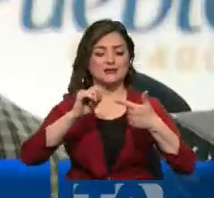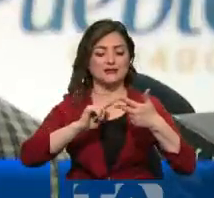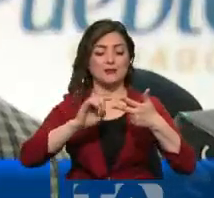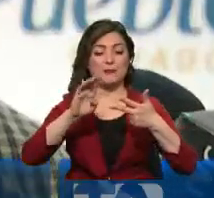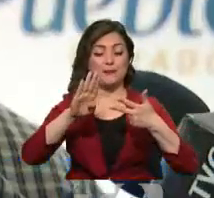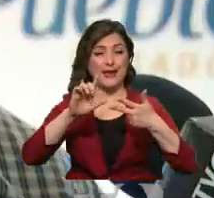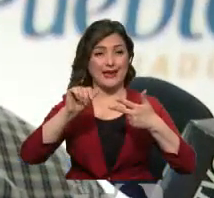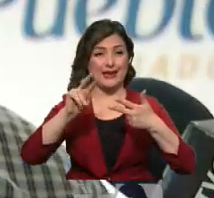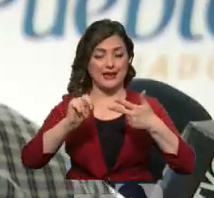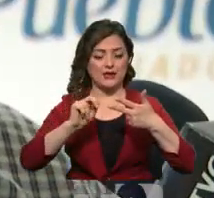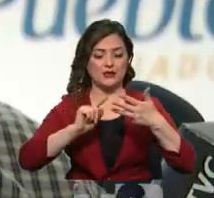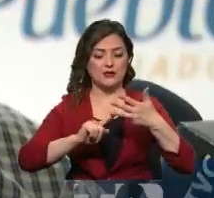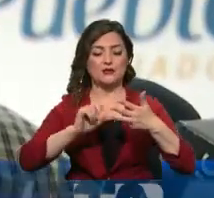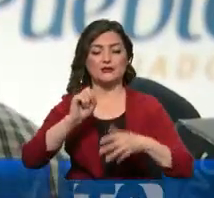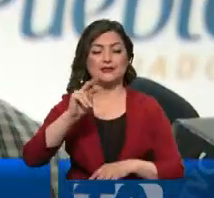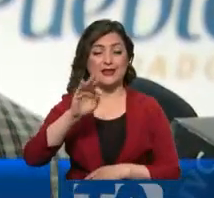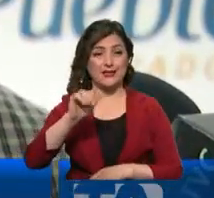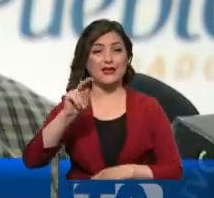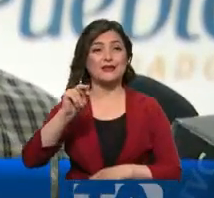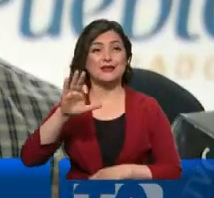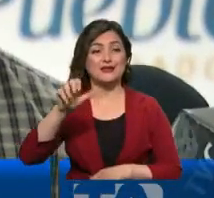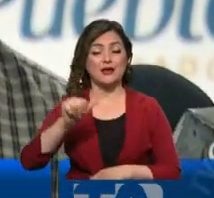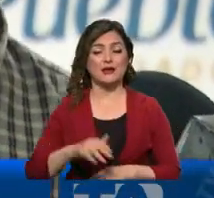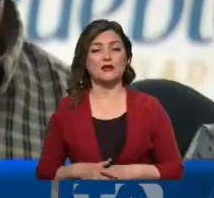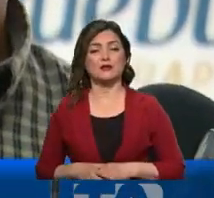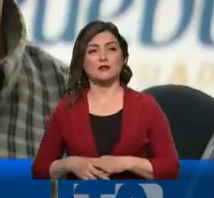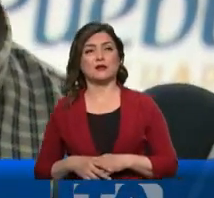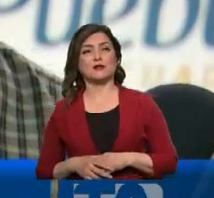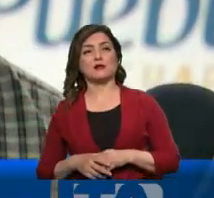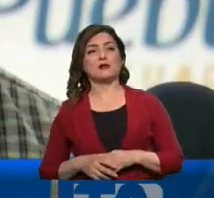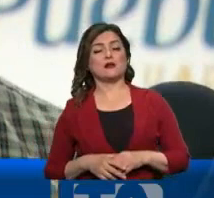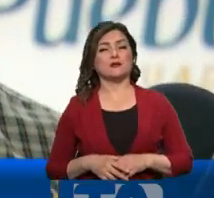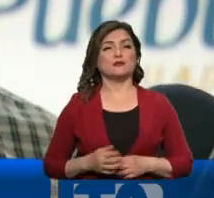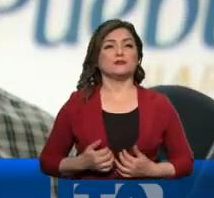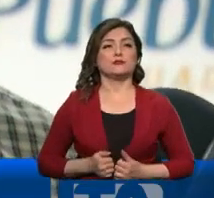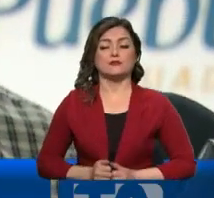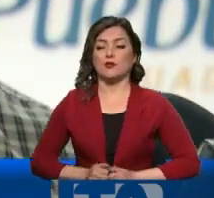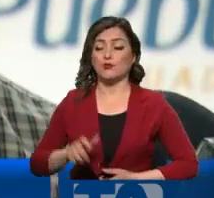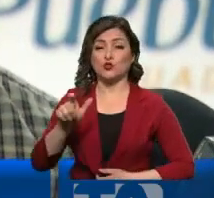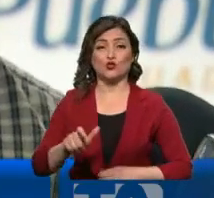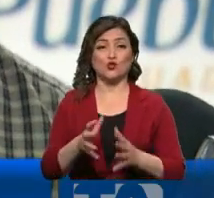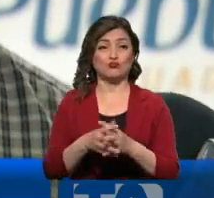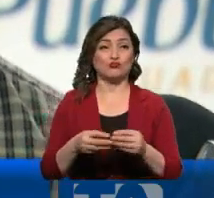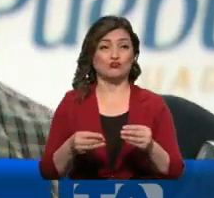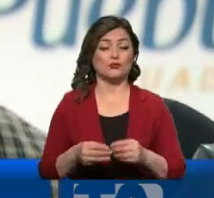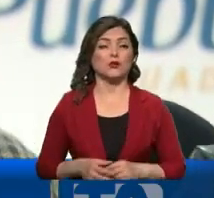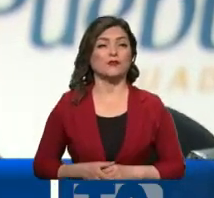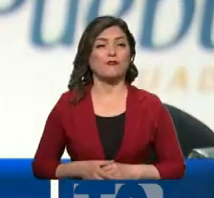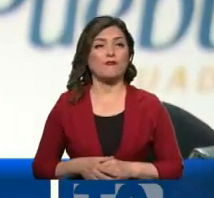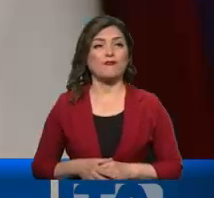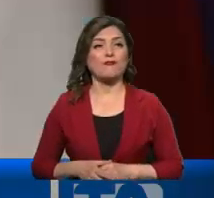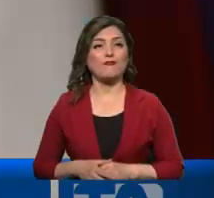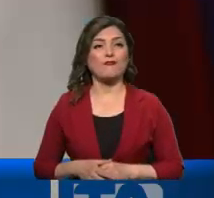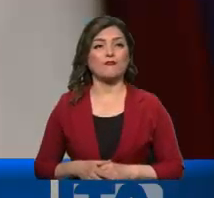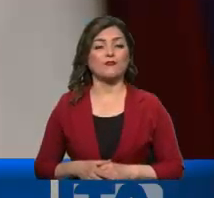Que alguien dé solución, que alguien vaya y dé tratamiento como se merece lo que es el tema de la